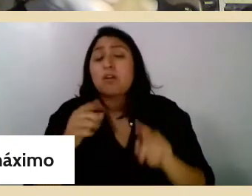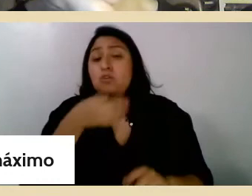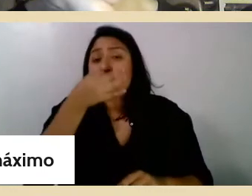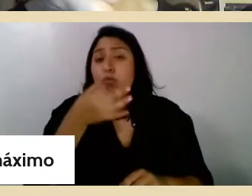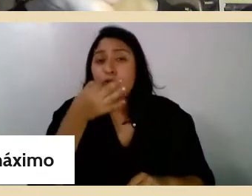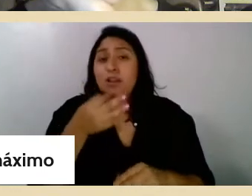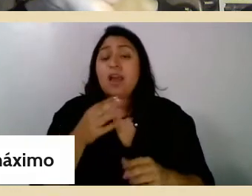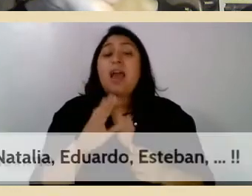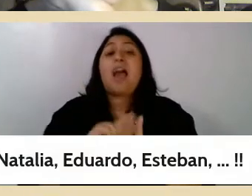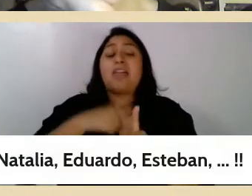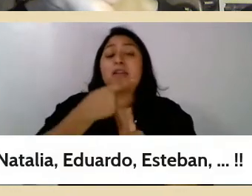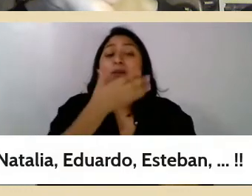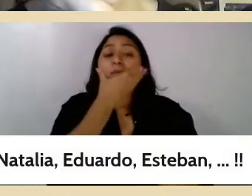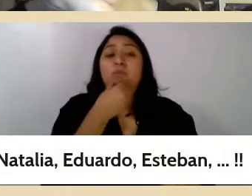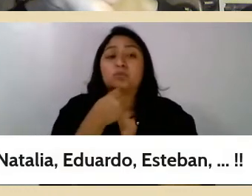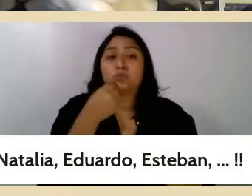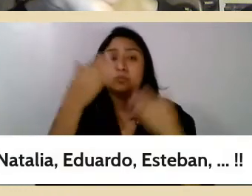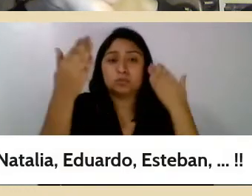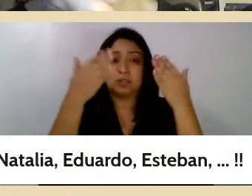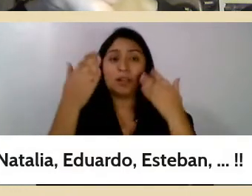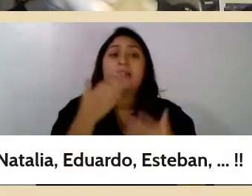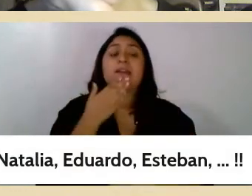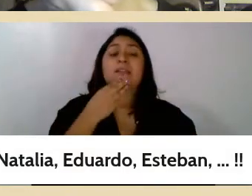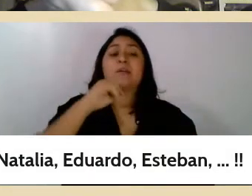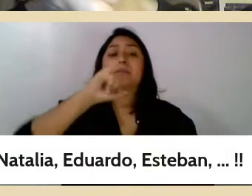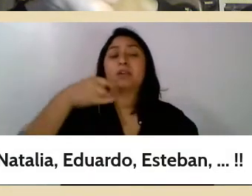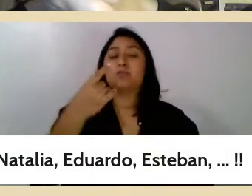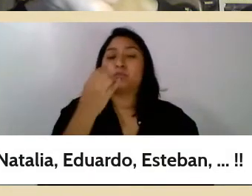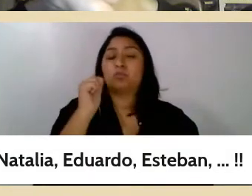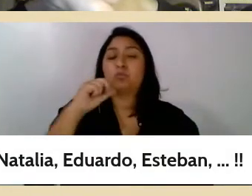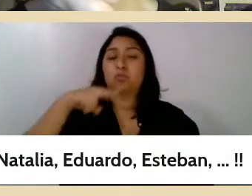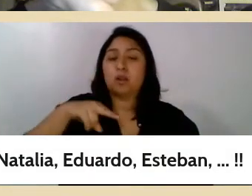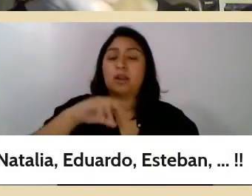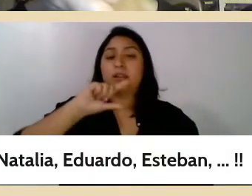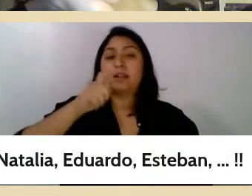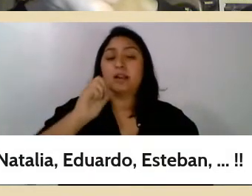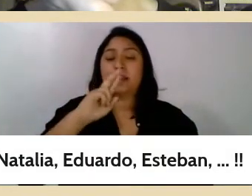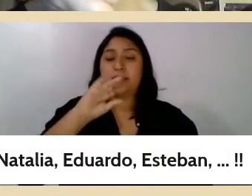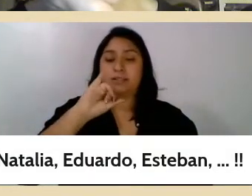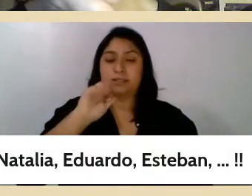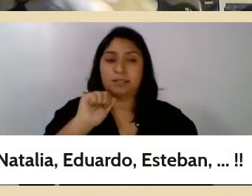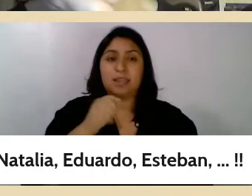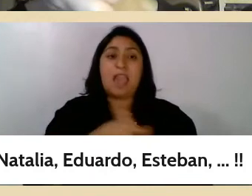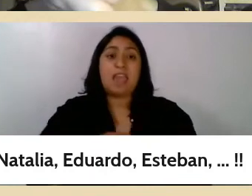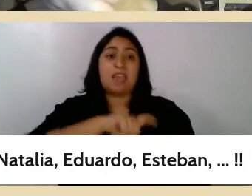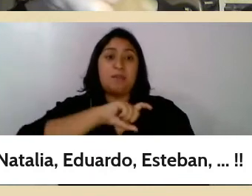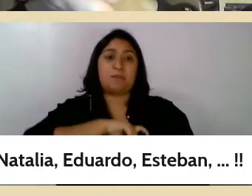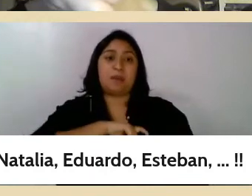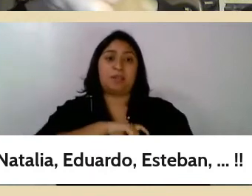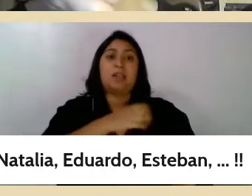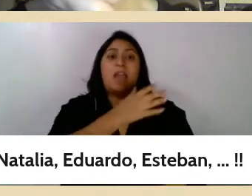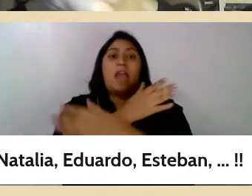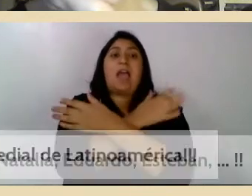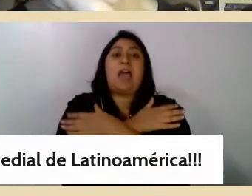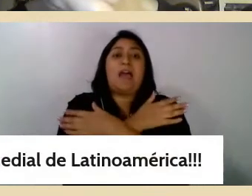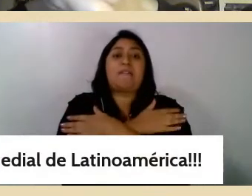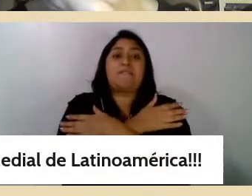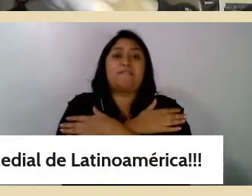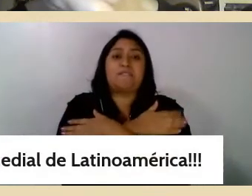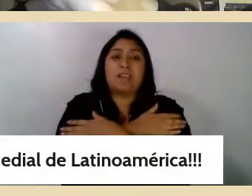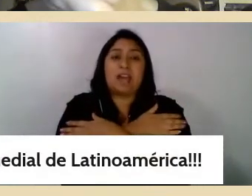hermosos saludos. Tenemos también a Juan García Sandoval desde España. Un gran abrazo y saludos también.